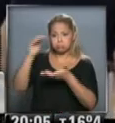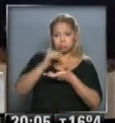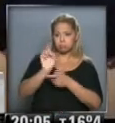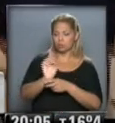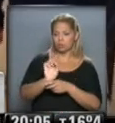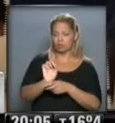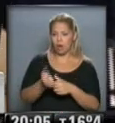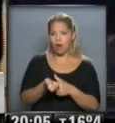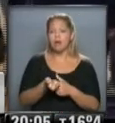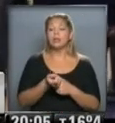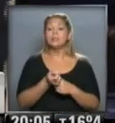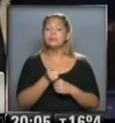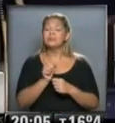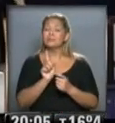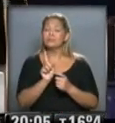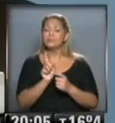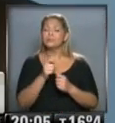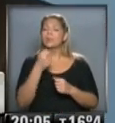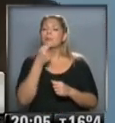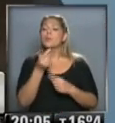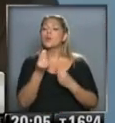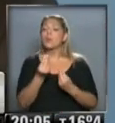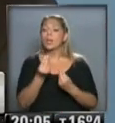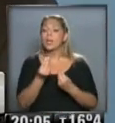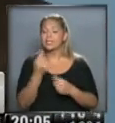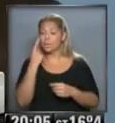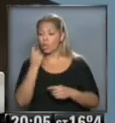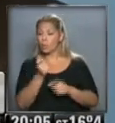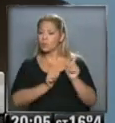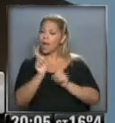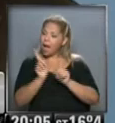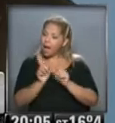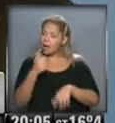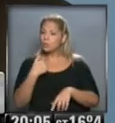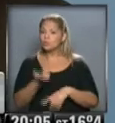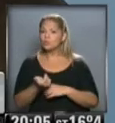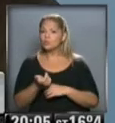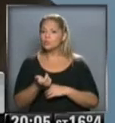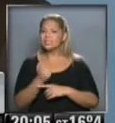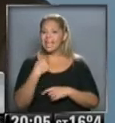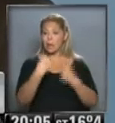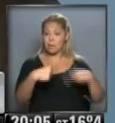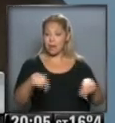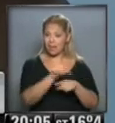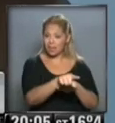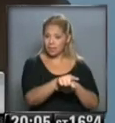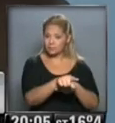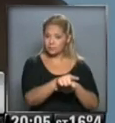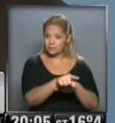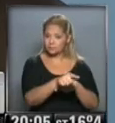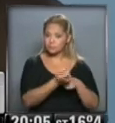de acaparación doméstica, que eso no es tanto, sino porque también detectamos en alguna oportunidad que esta mercadería era